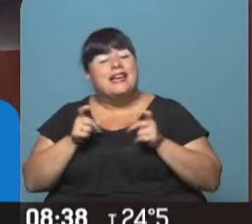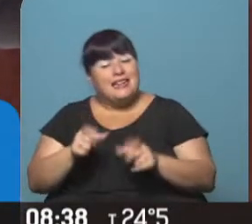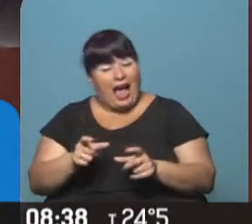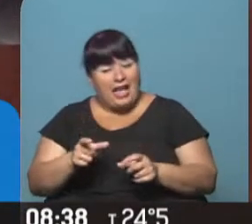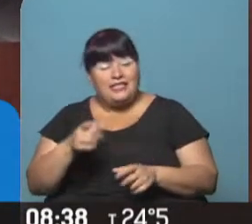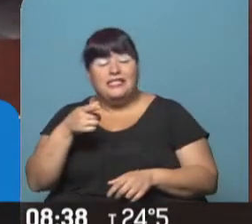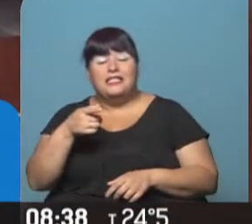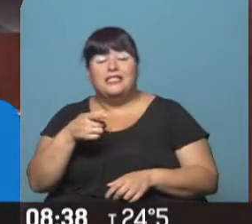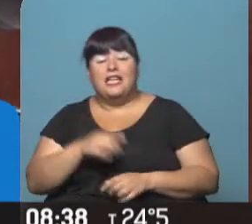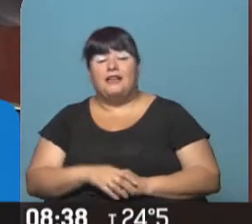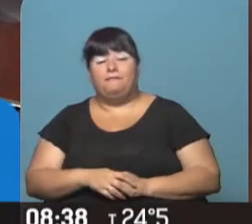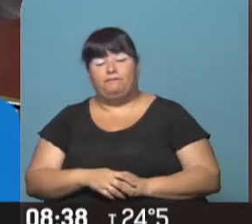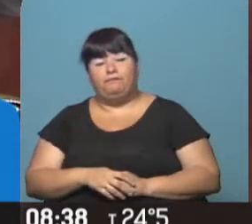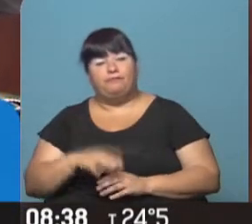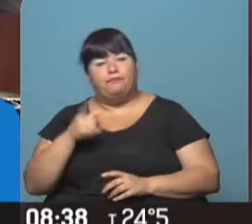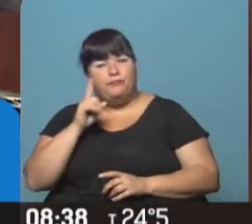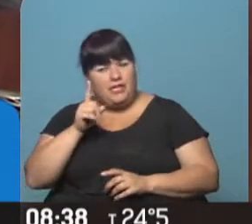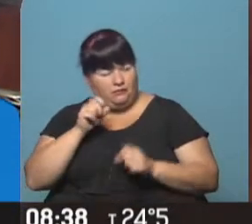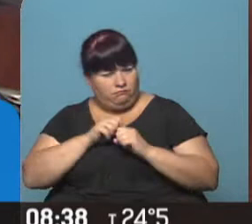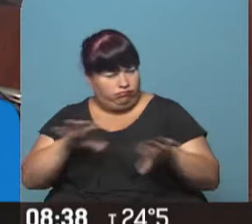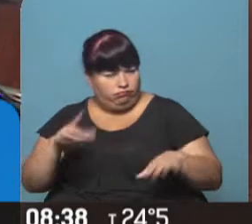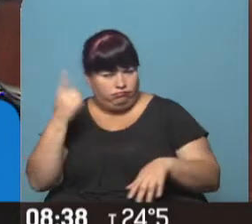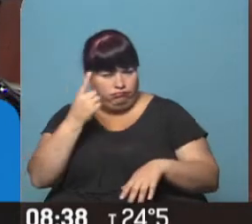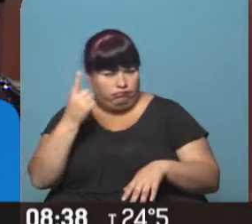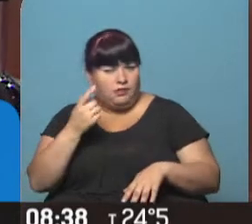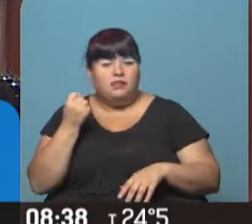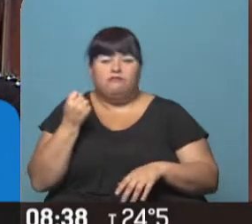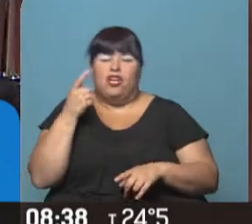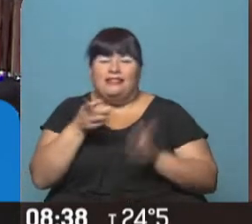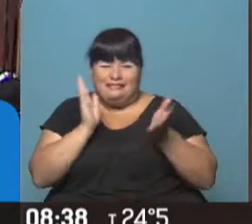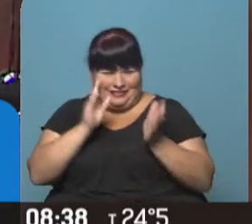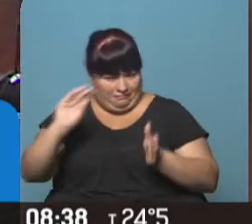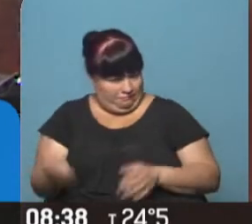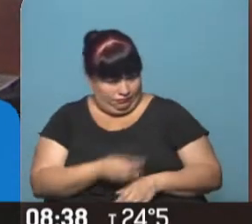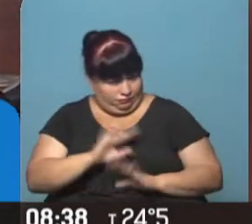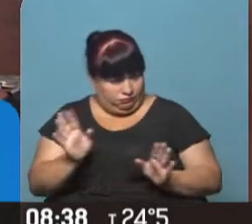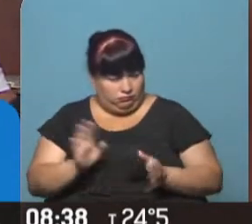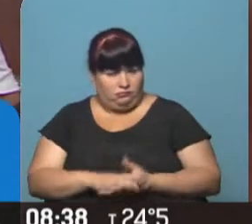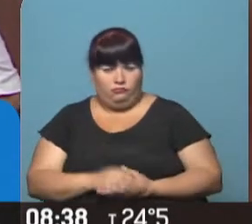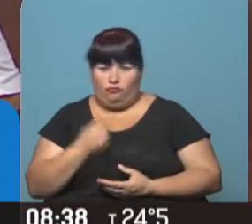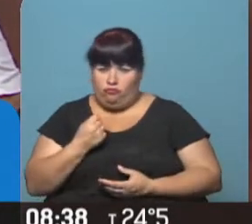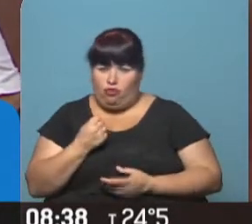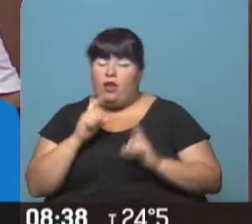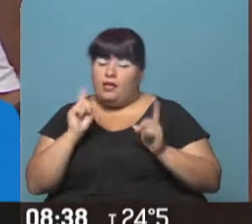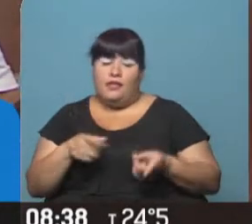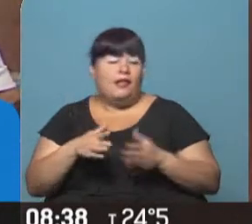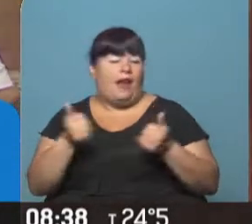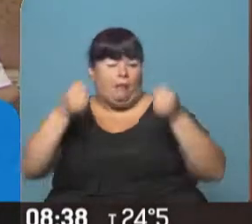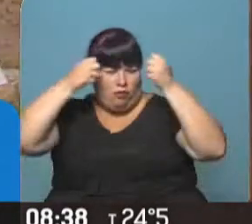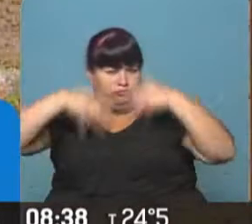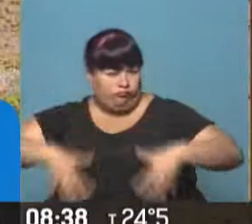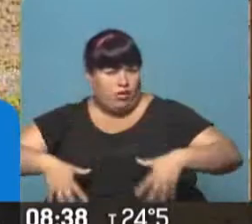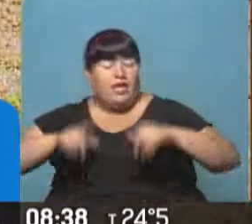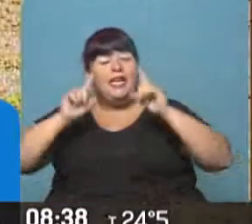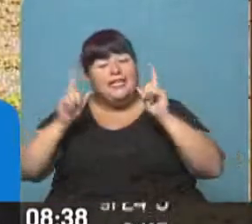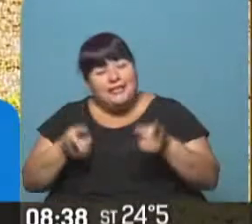de muy agresivo, muy resistente a todos los tratamientos y rápidamente metastásico. Pero